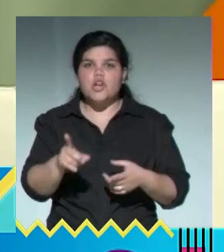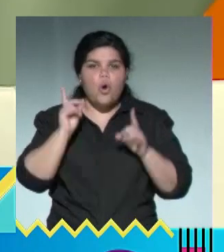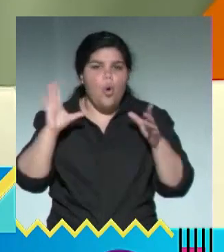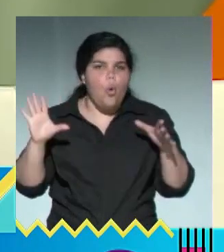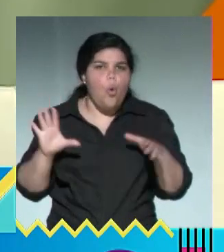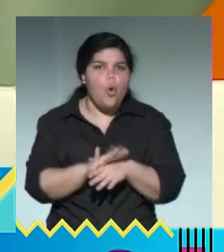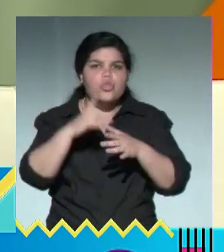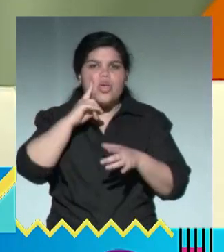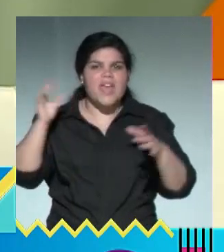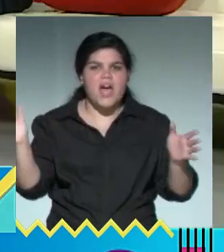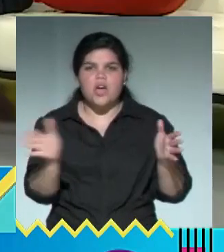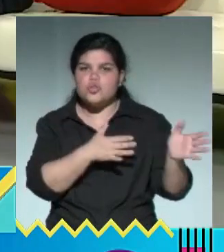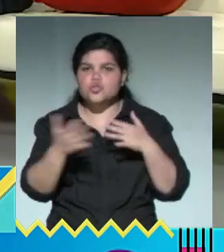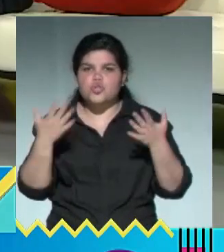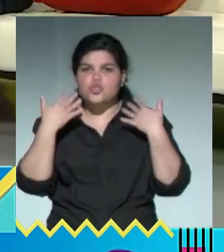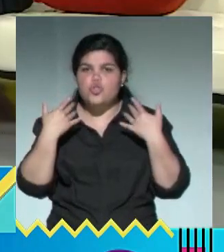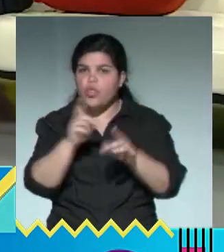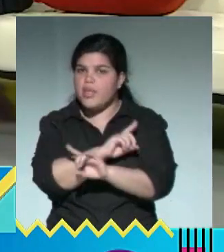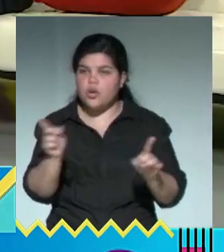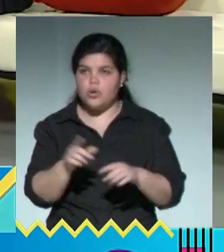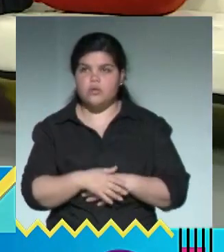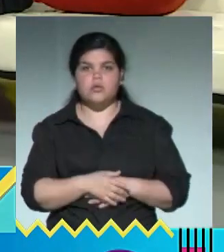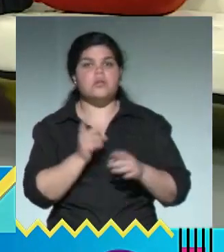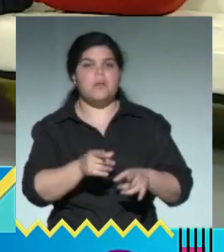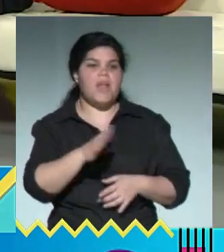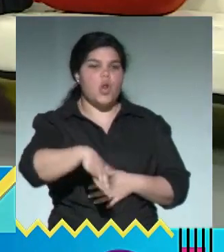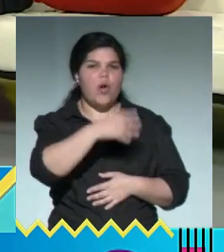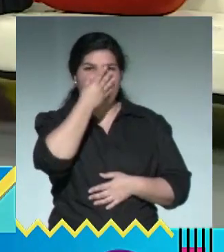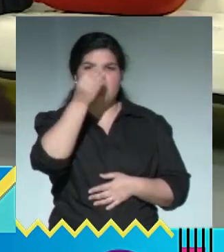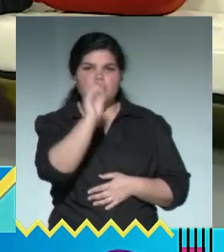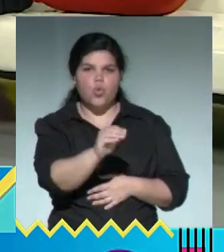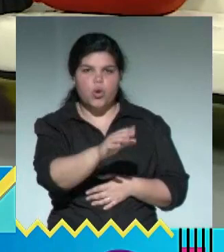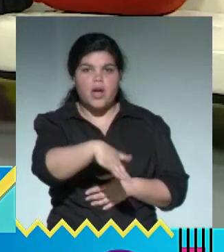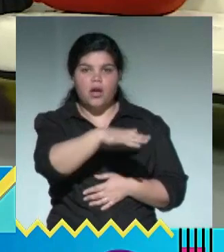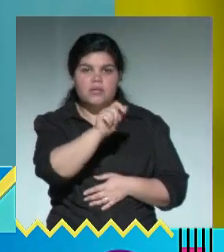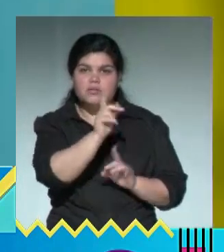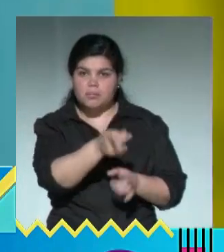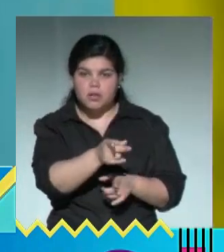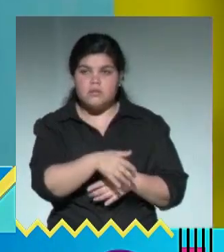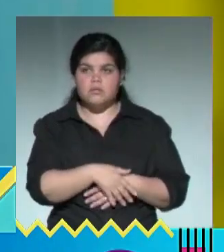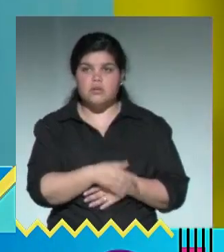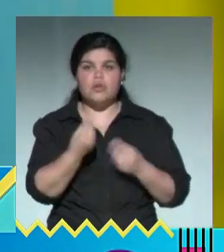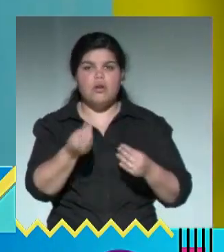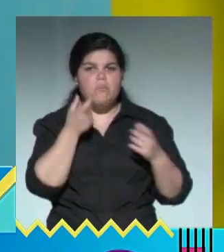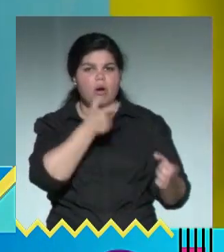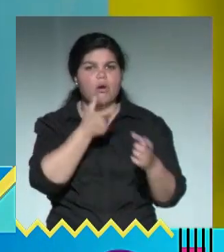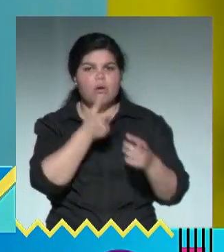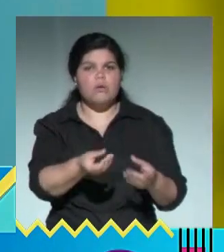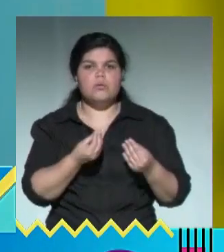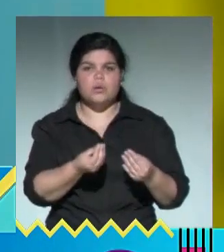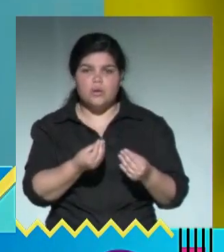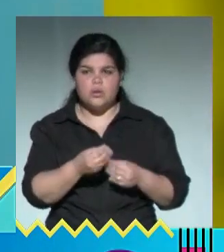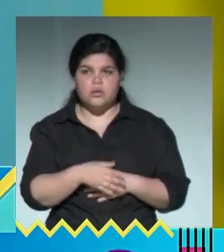haber sonda y en el día. Sí, en las zonas de basurales también muchas veces pasa, ¿no? Digo, y eso cómo se puede empezar a controlar